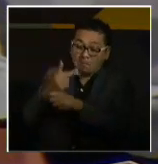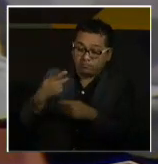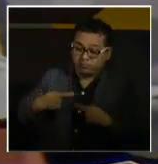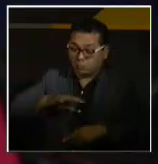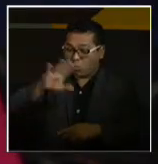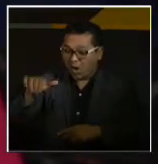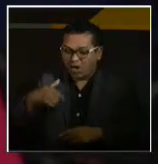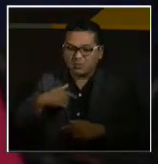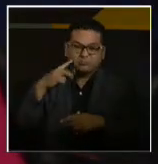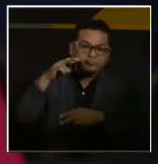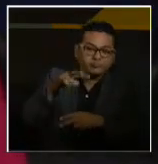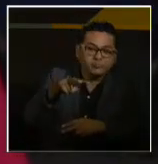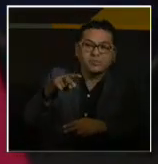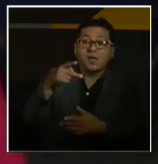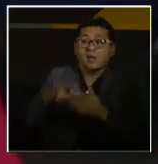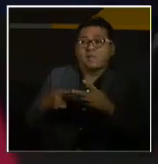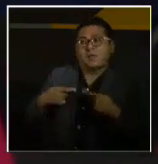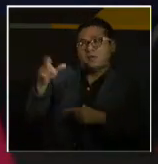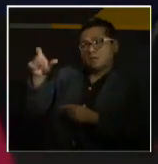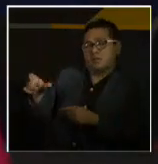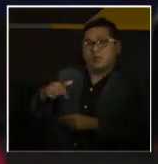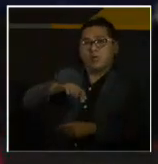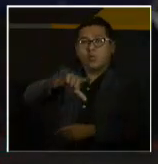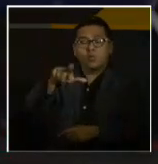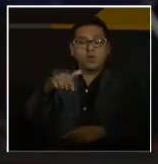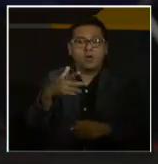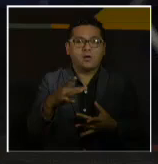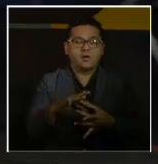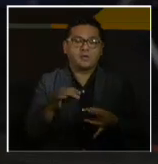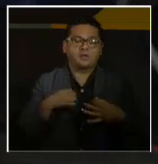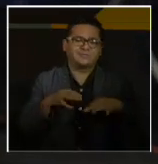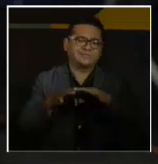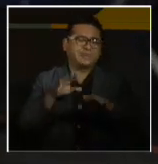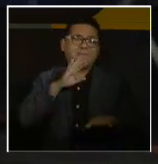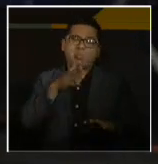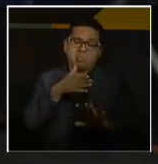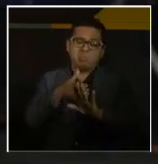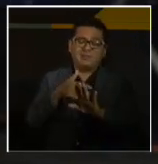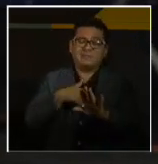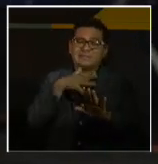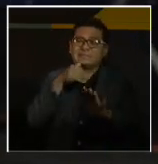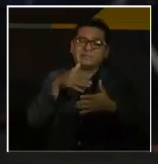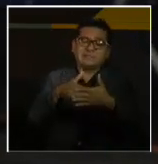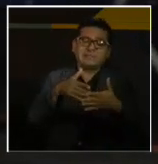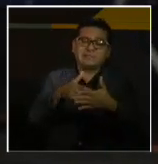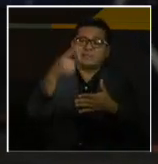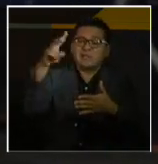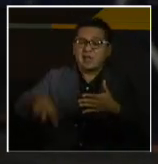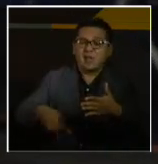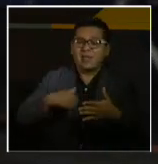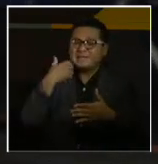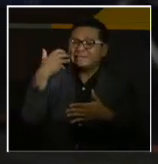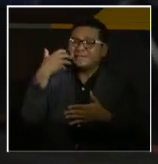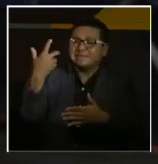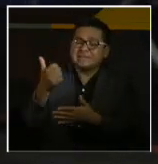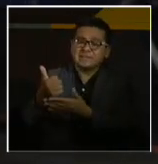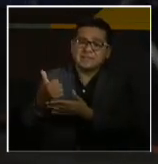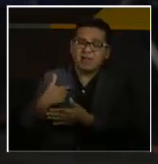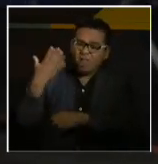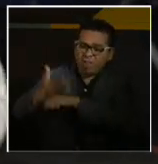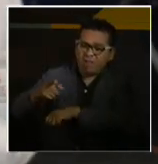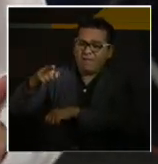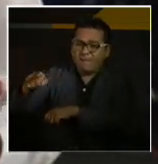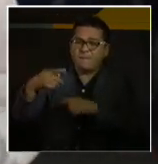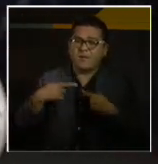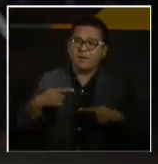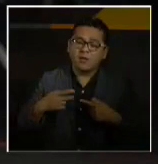de ese caso, ese ciudadano después ve con impotencia que no se pudo resolver el caso que él quería, que se castigue a